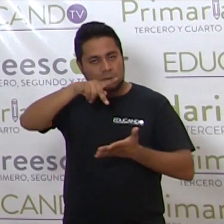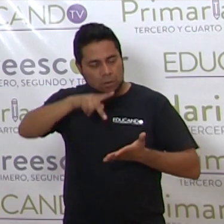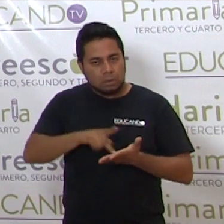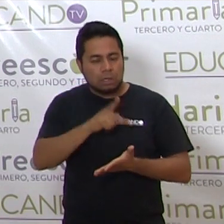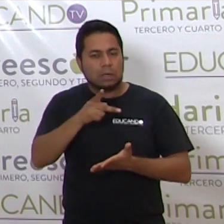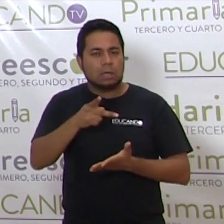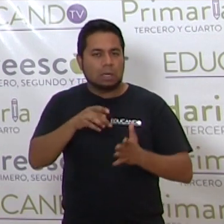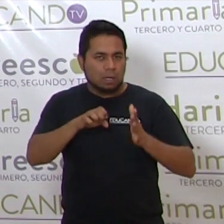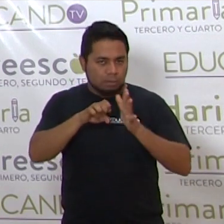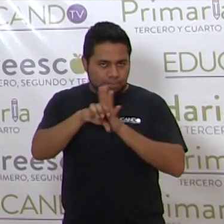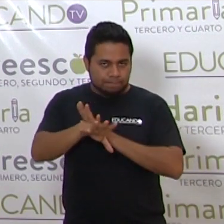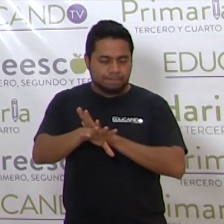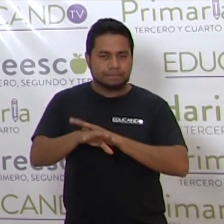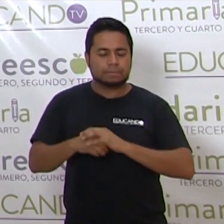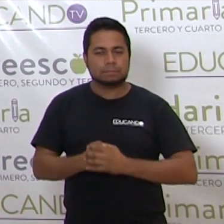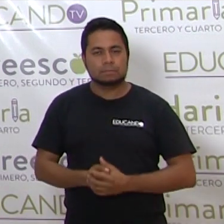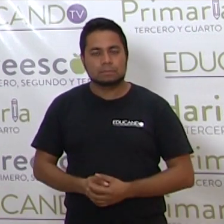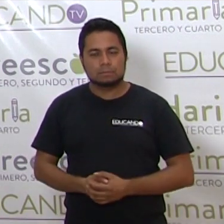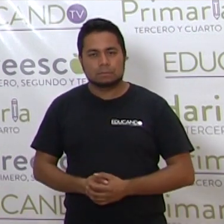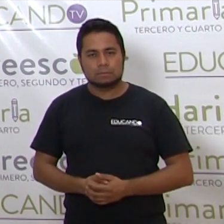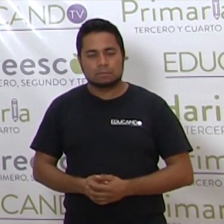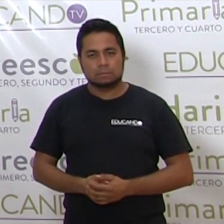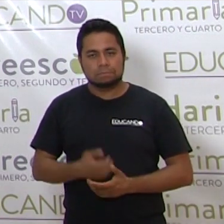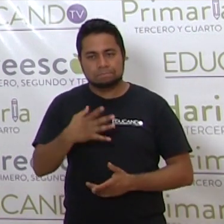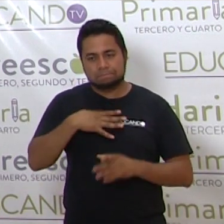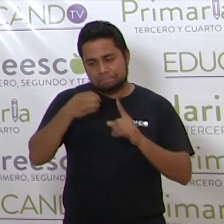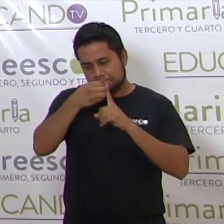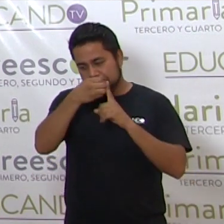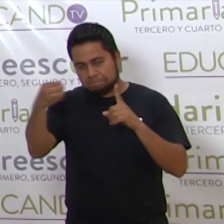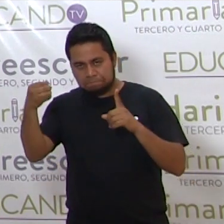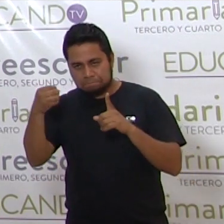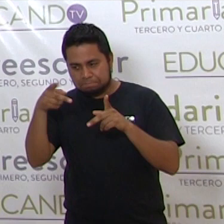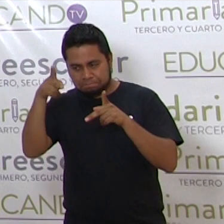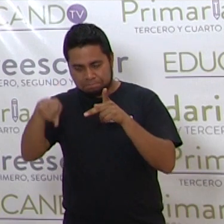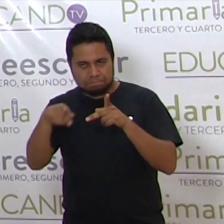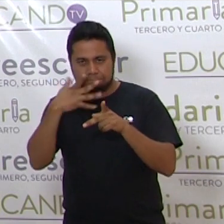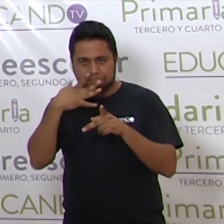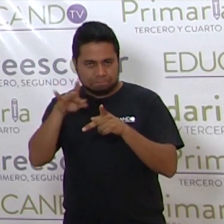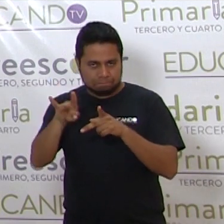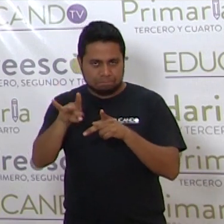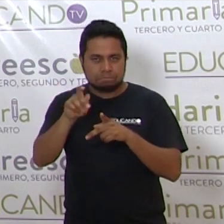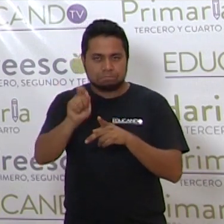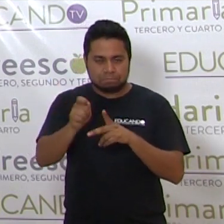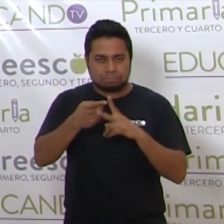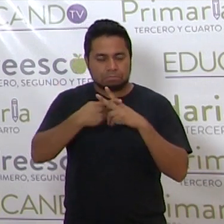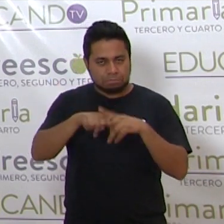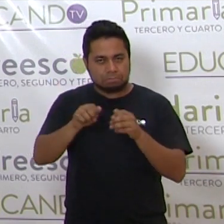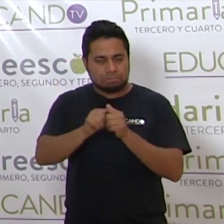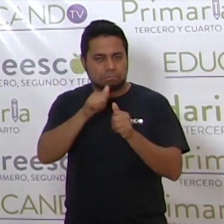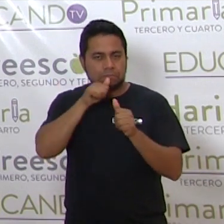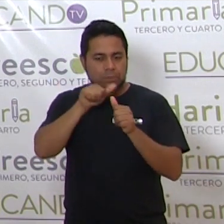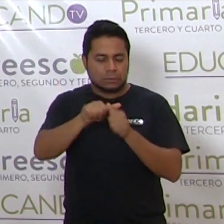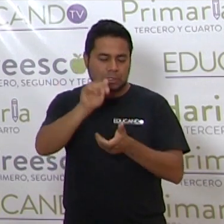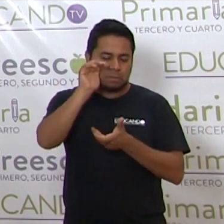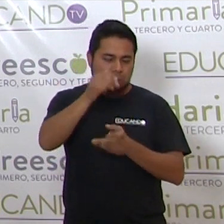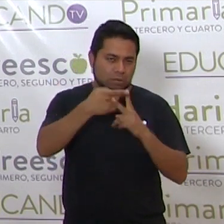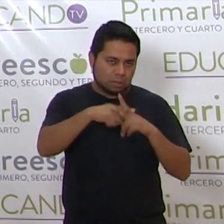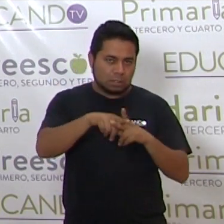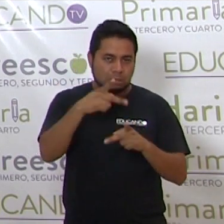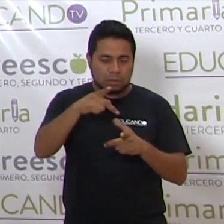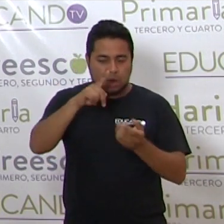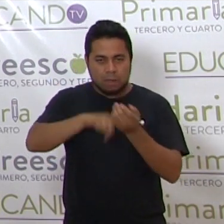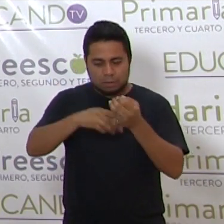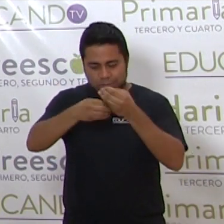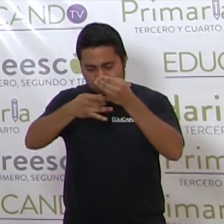hay una a uno una oración simple se escribe con mayúscula pero el